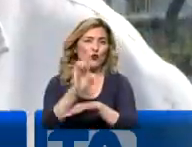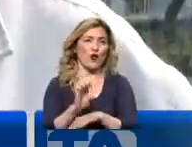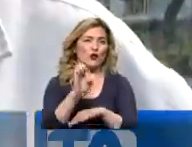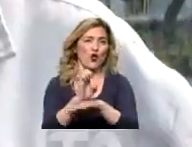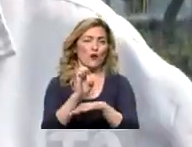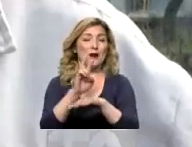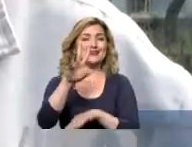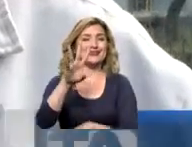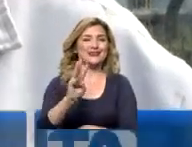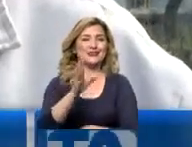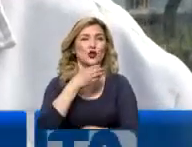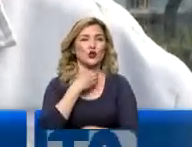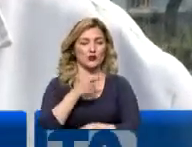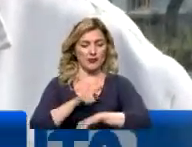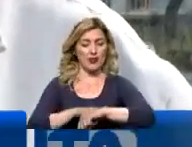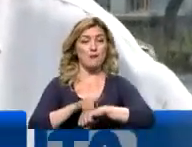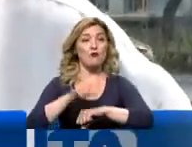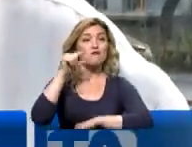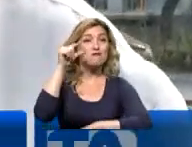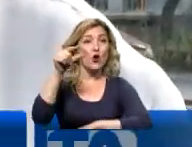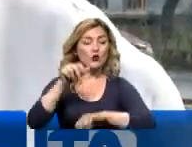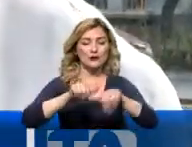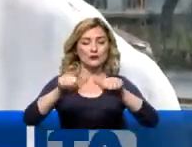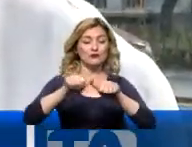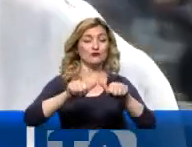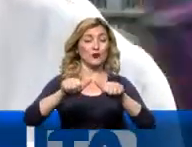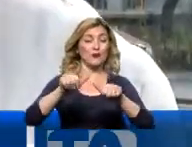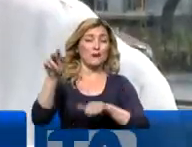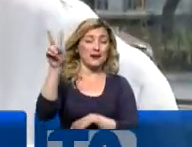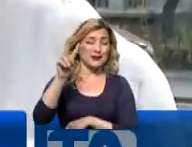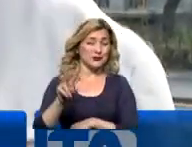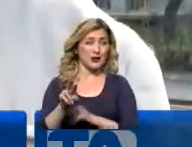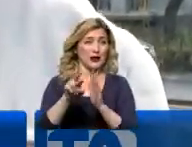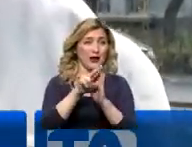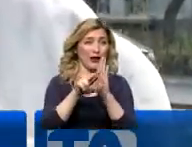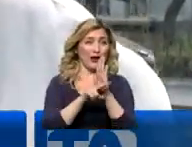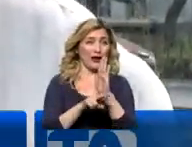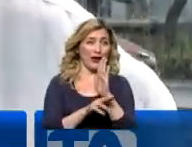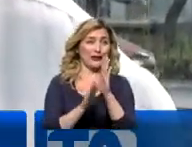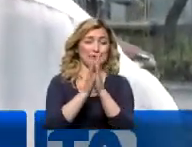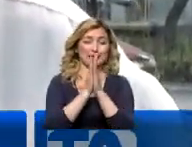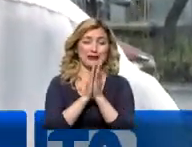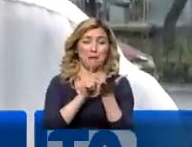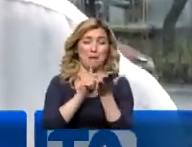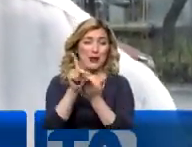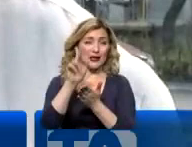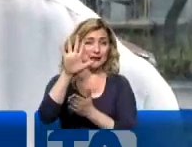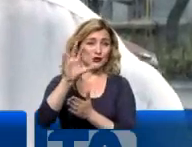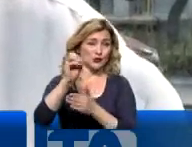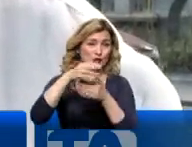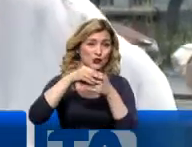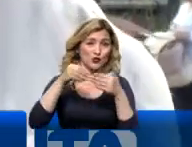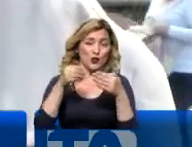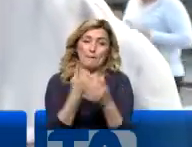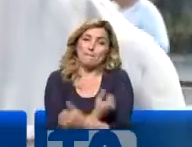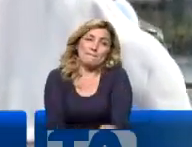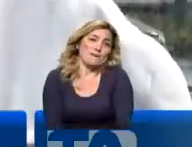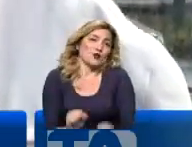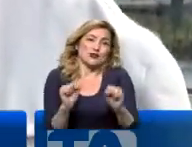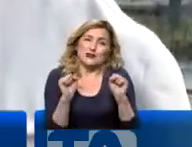poco tiempo que dieron para poder tramitar una visa en Venezuela y con los requisitos que por lo menos el pago de $50 es casi